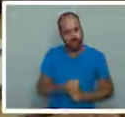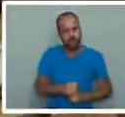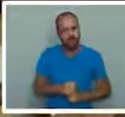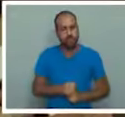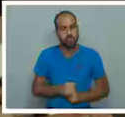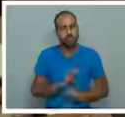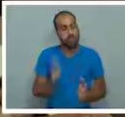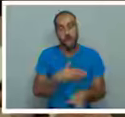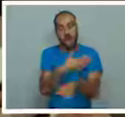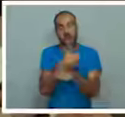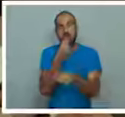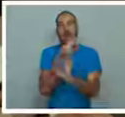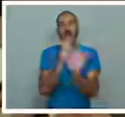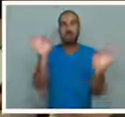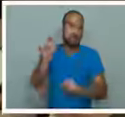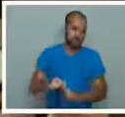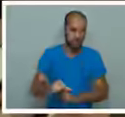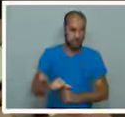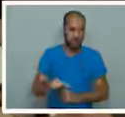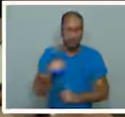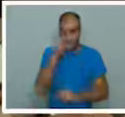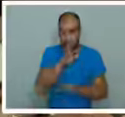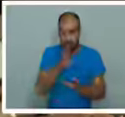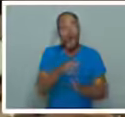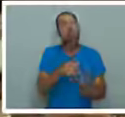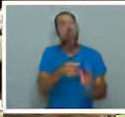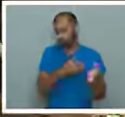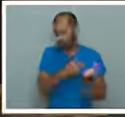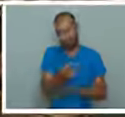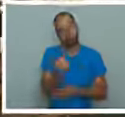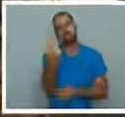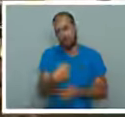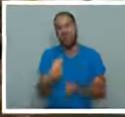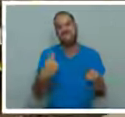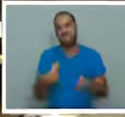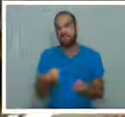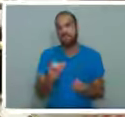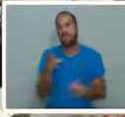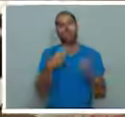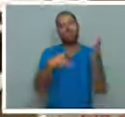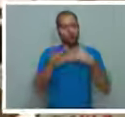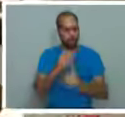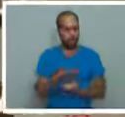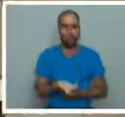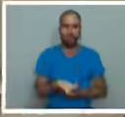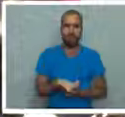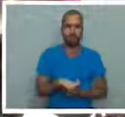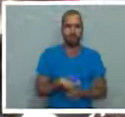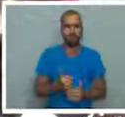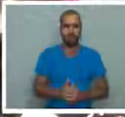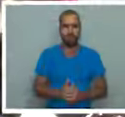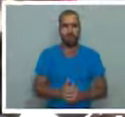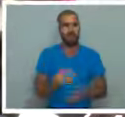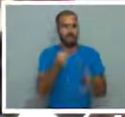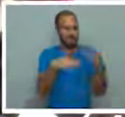exigiendo a seguir a hacer el doctorado y la maestría y eso por eso estoy aquí porque